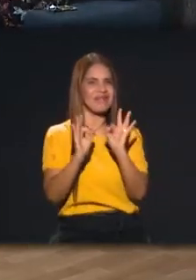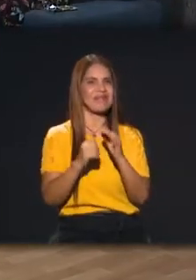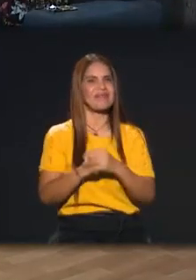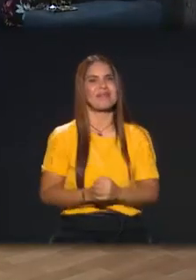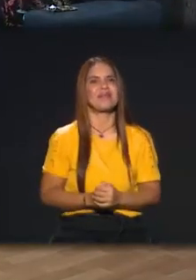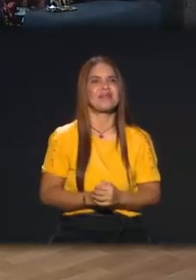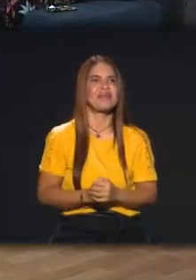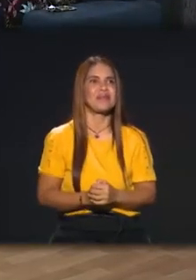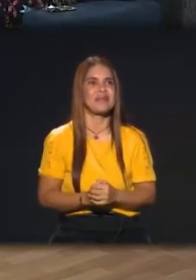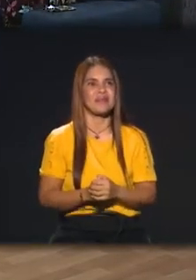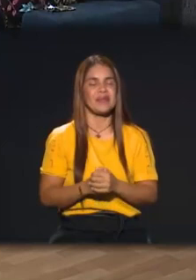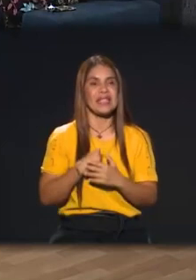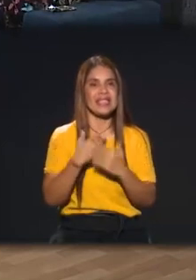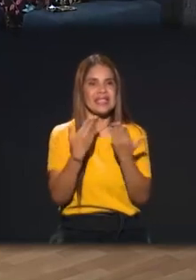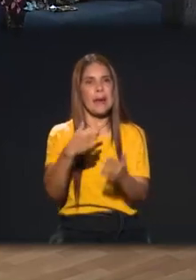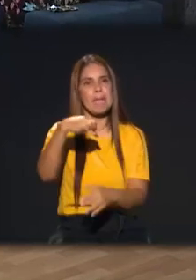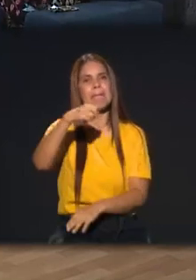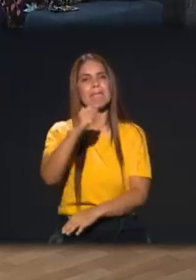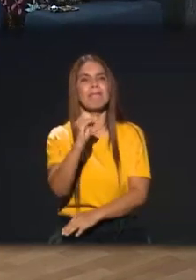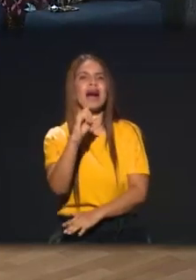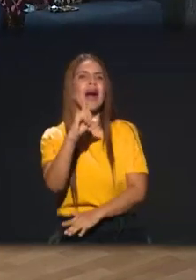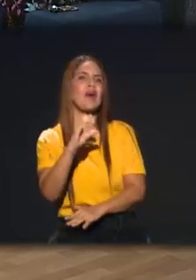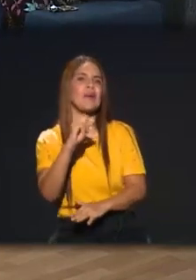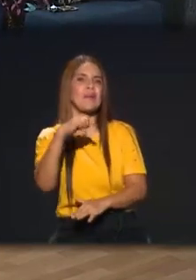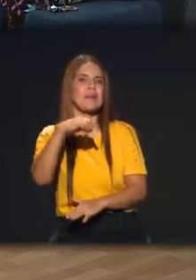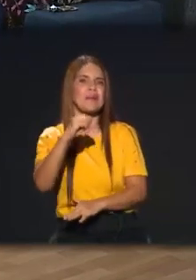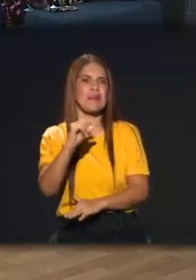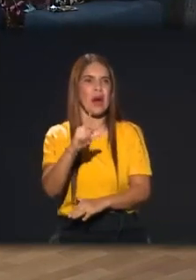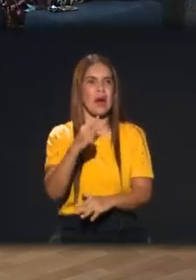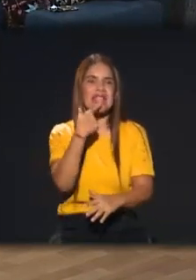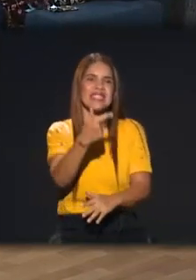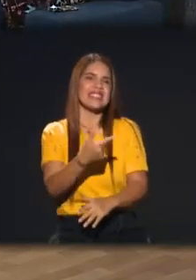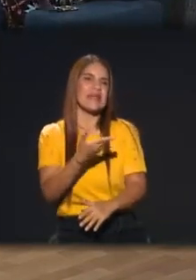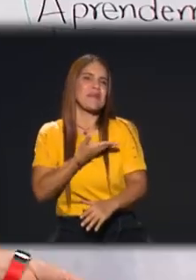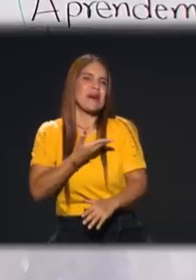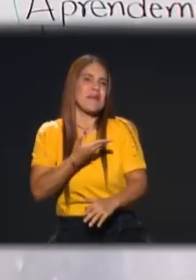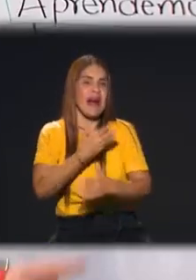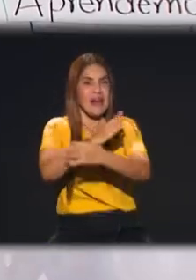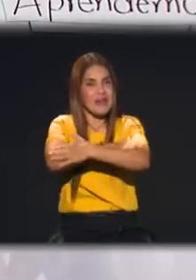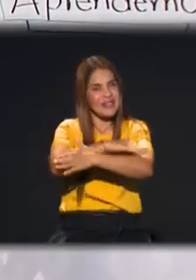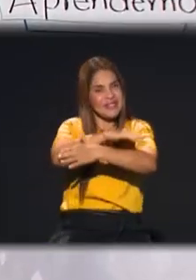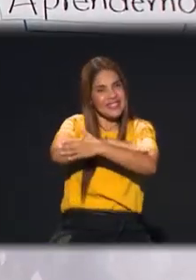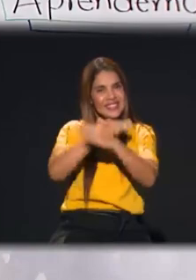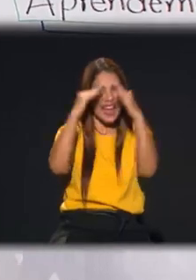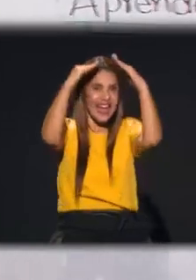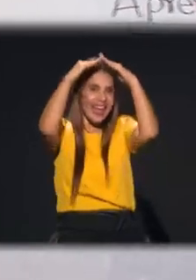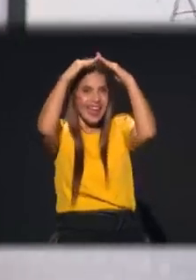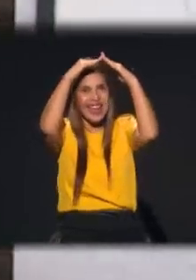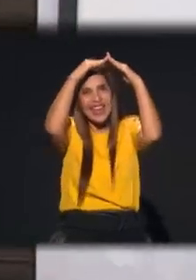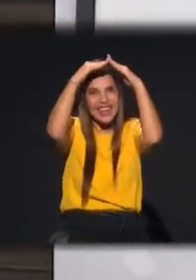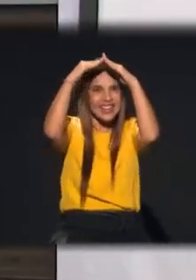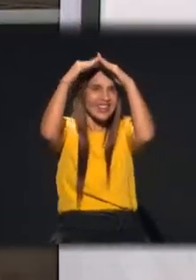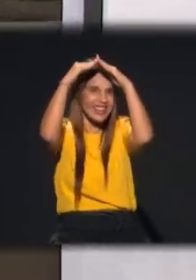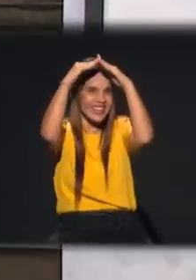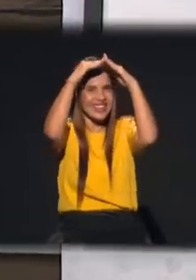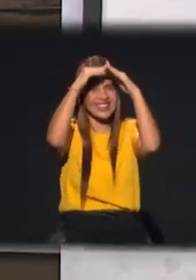Y estaba para Pau, que dice que su mamá está juiciosa en la casa y no se